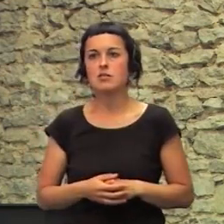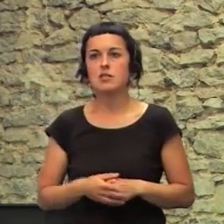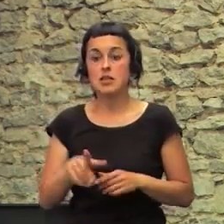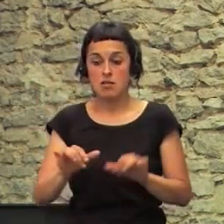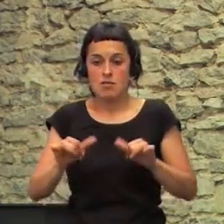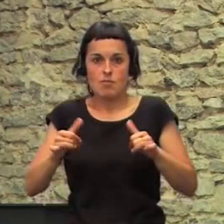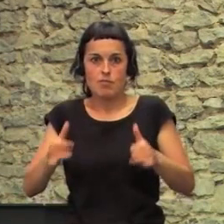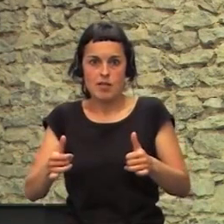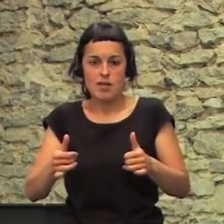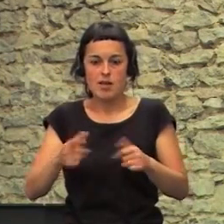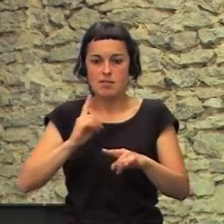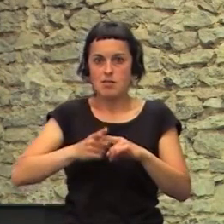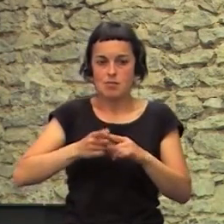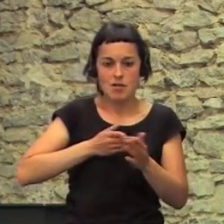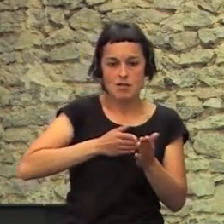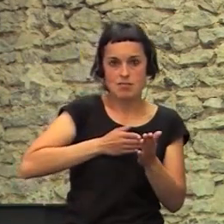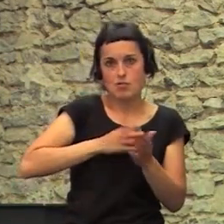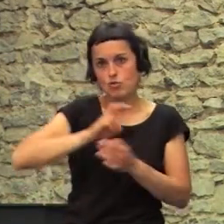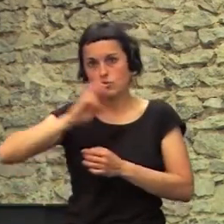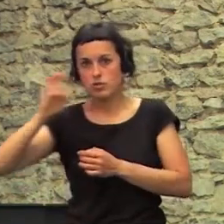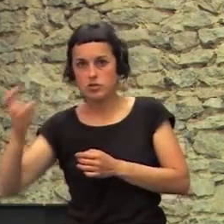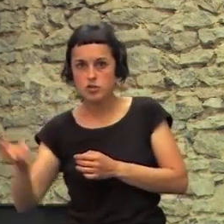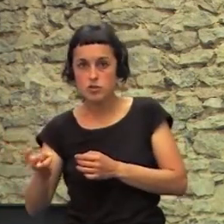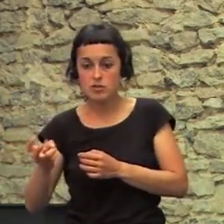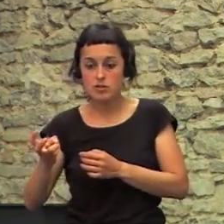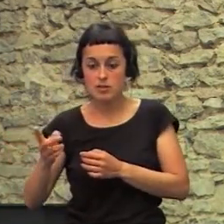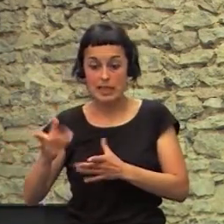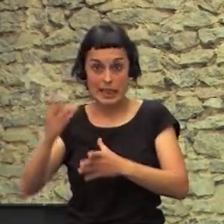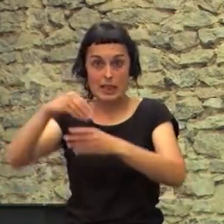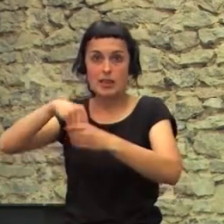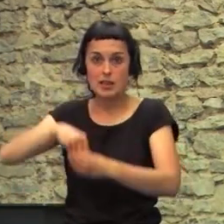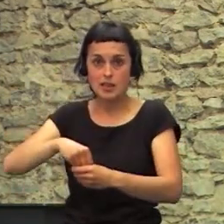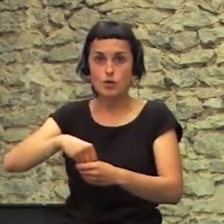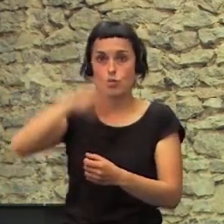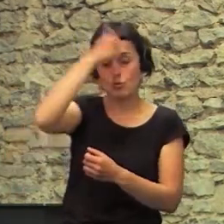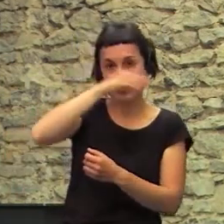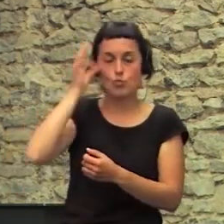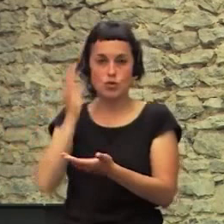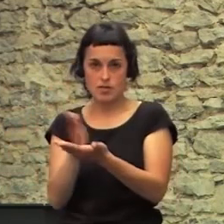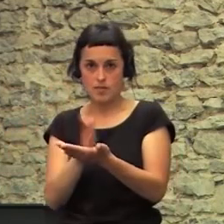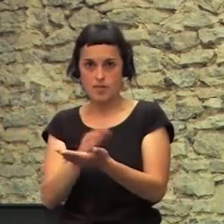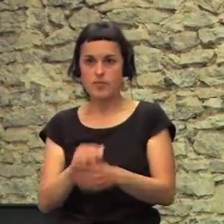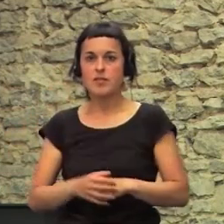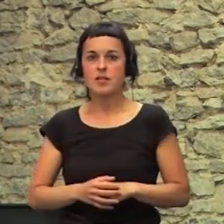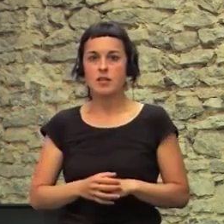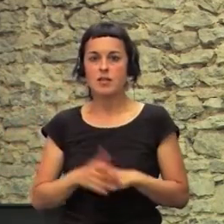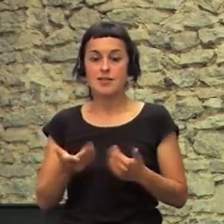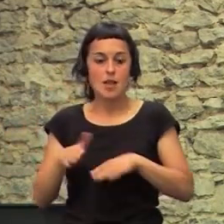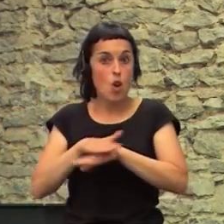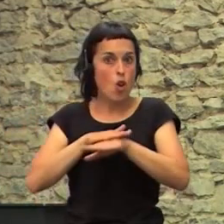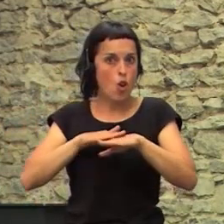sexual precisamente la intersexualidad. Si lo que era más básico y más dicotómico, que era el